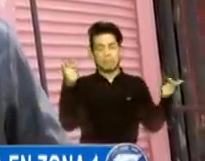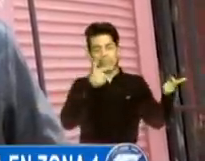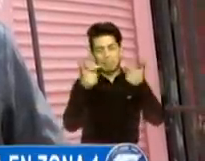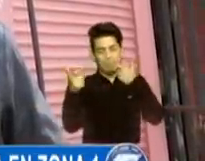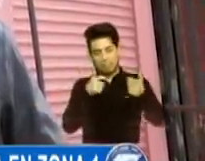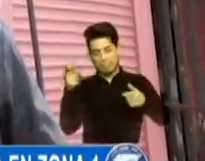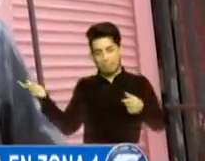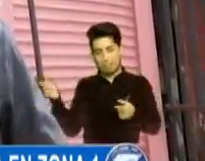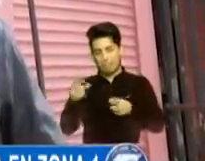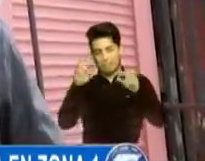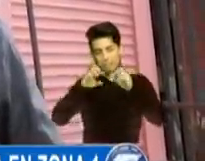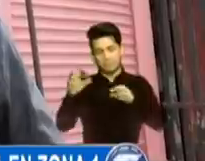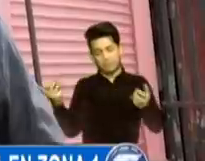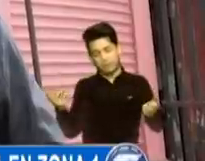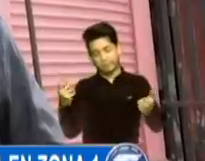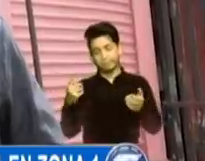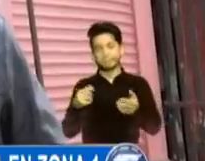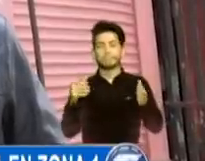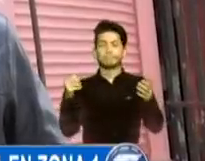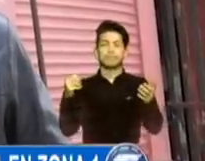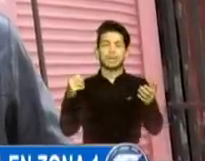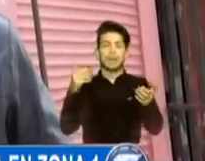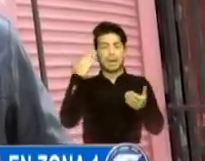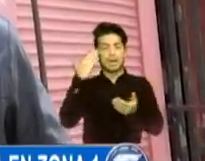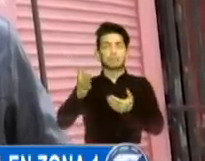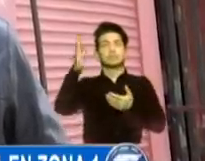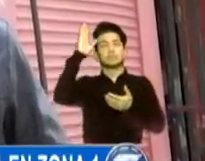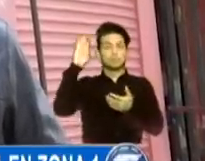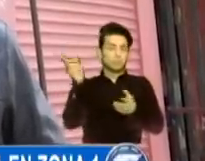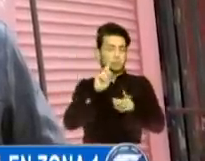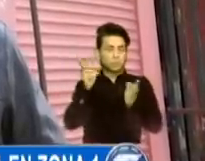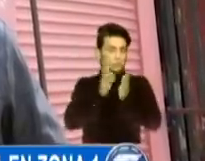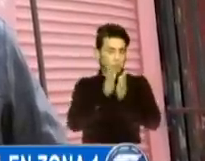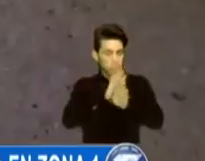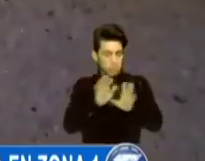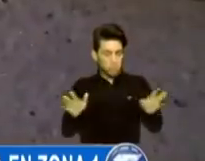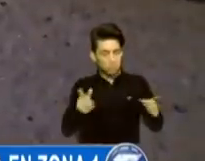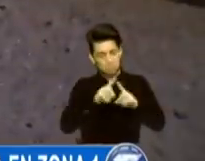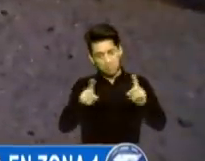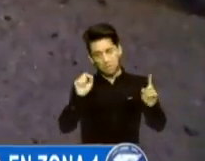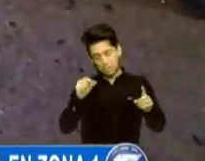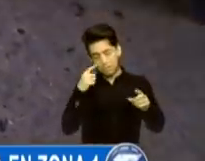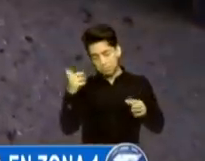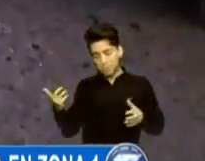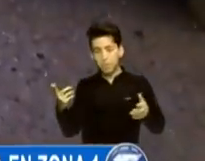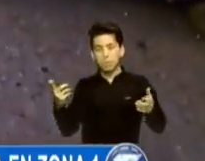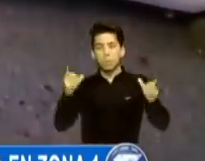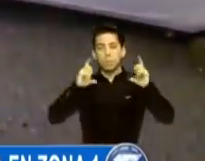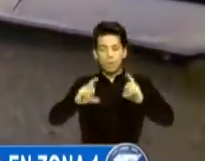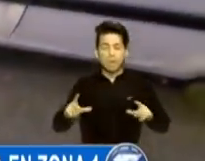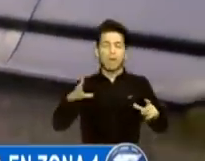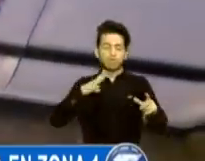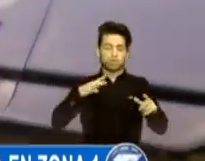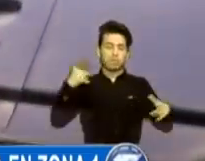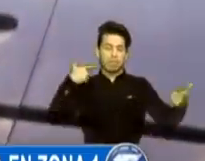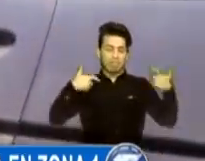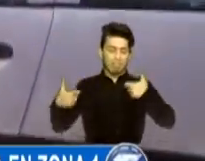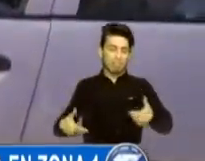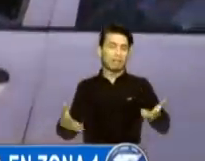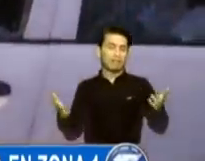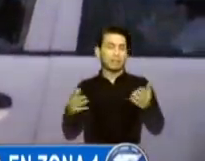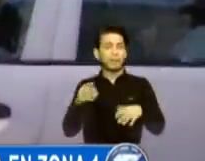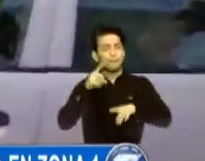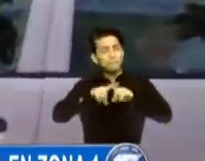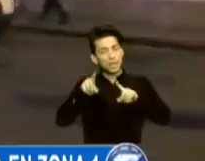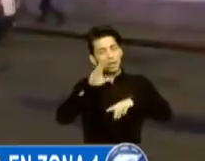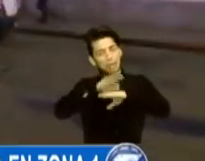conductor. Afortunadamente no falleció, pero sí presenta heridas en órganos de su cuerpo y asimismo pues llamar entonces a la conciencia de los